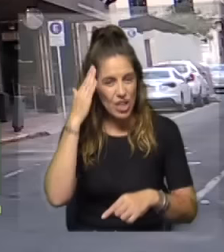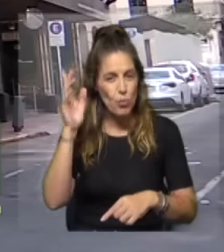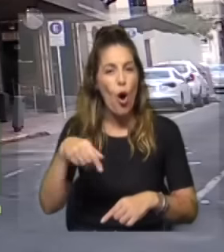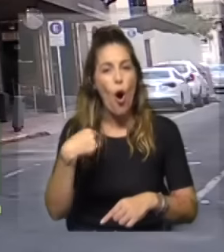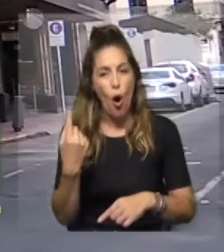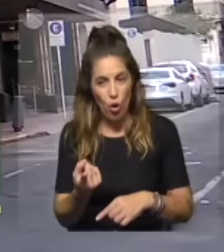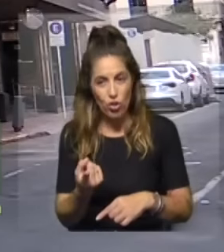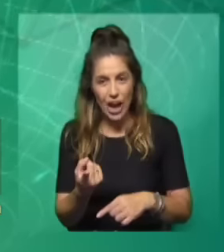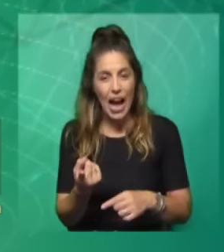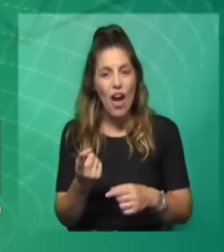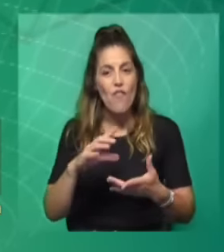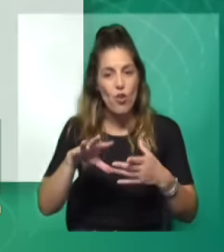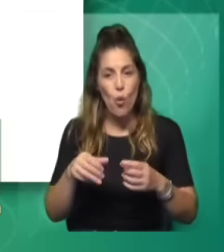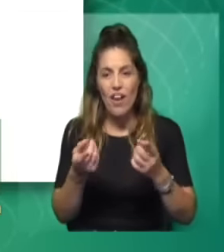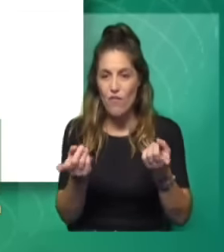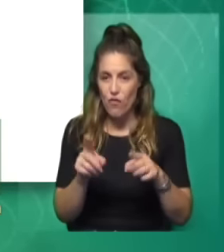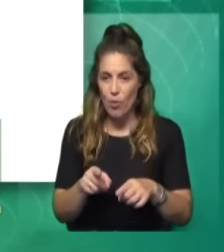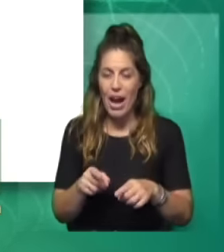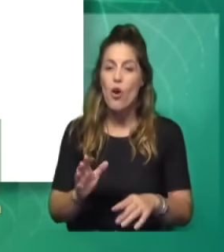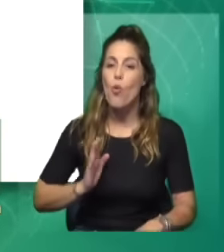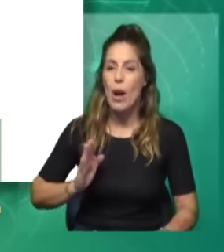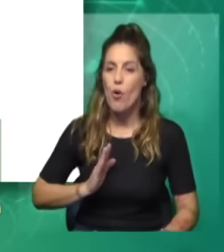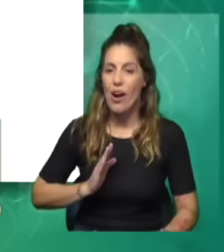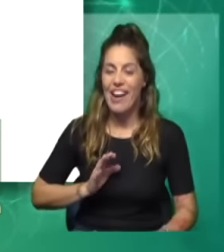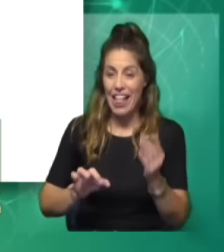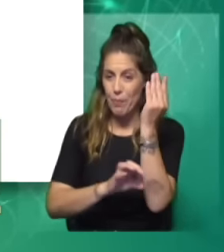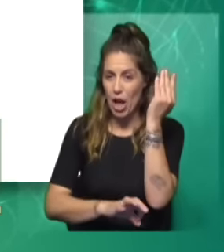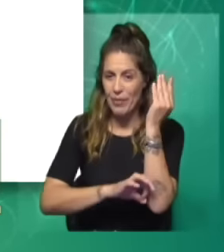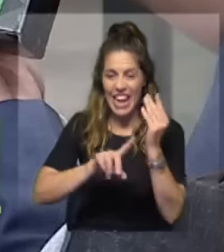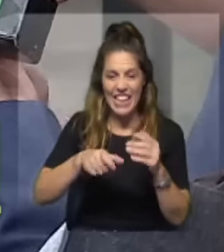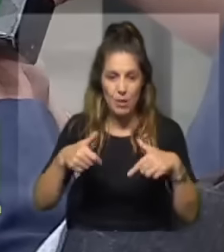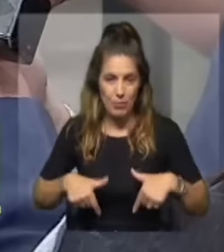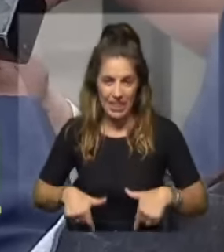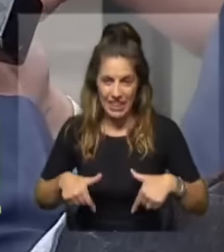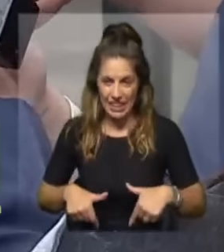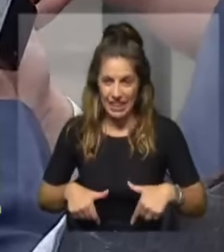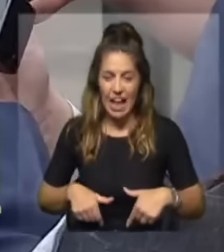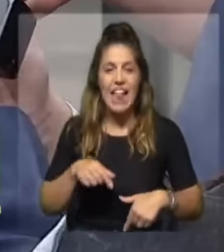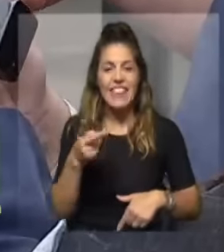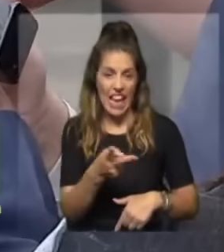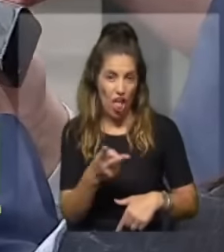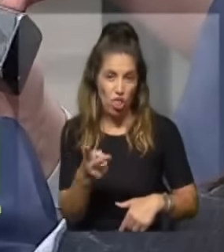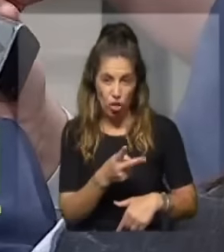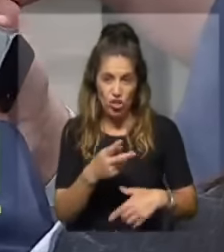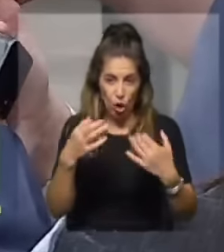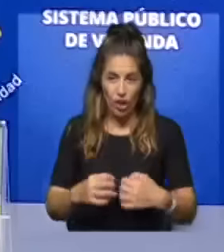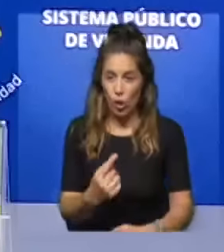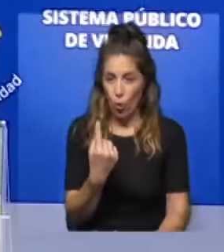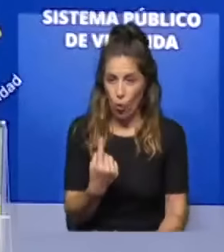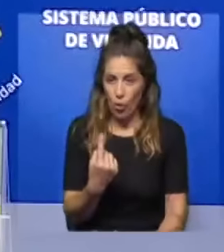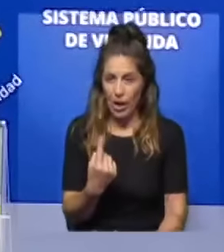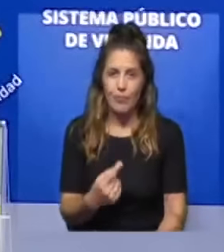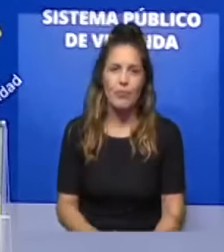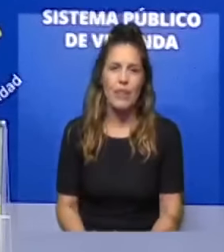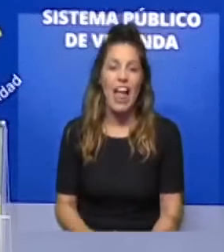otra bajo igual modalidad en favor de una mujer que fue empleada doméstica de la exministra finalmente de esas dos se concretó una de los